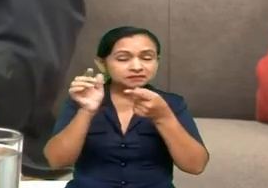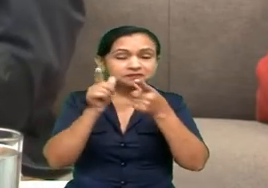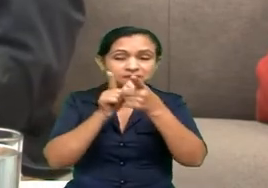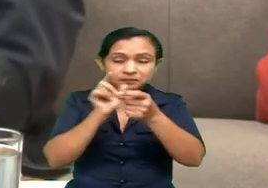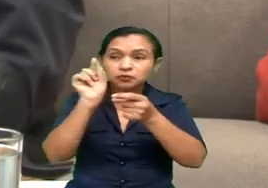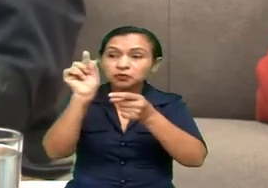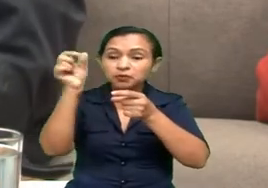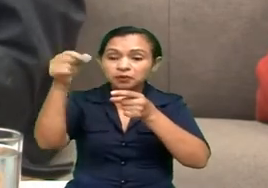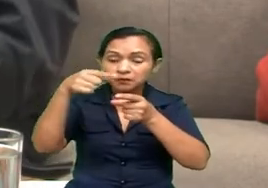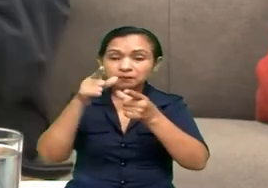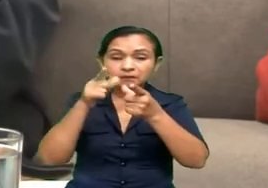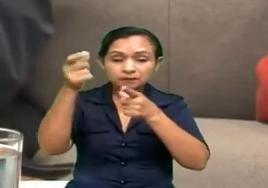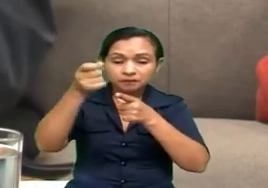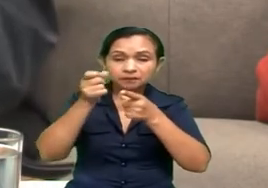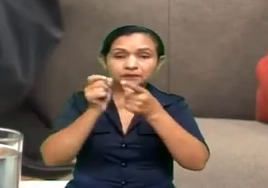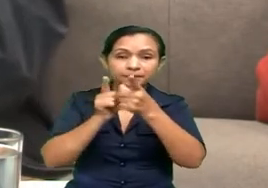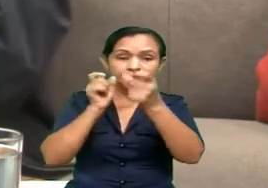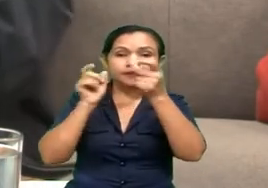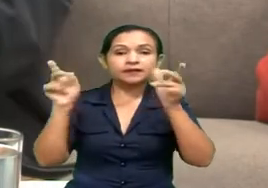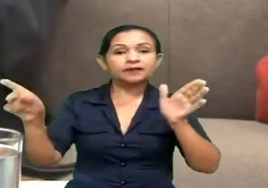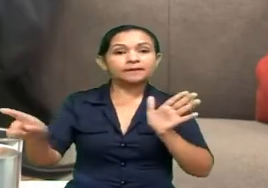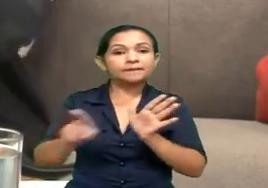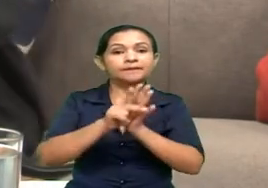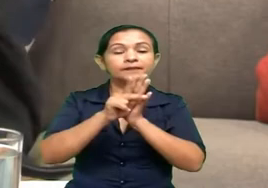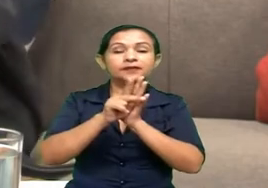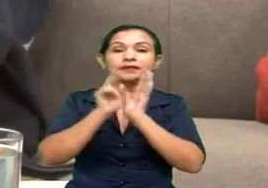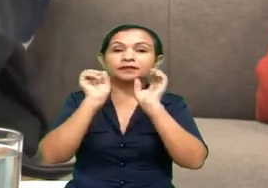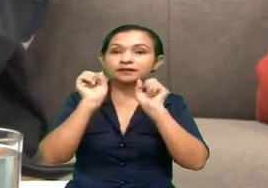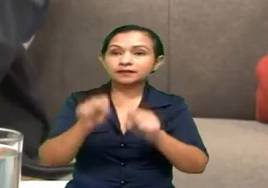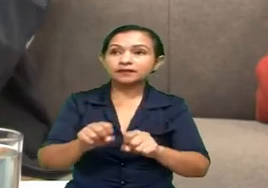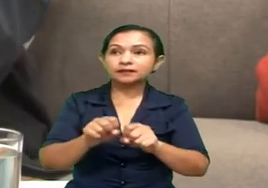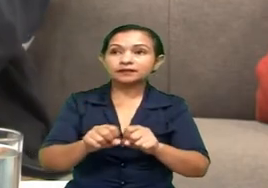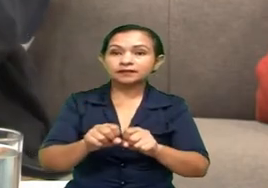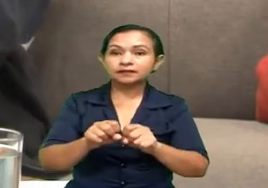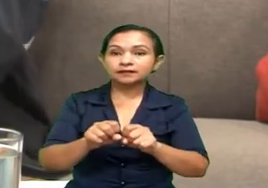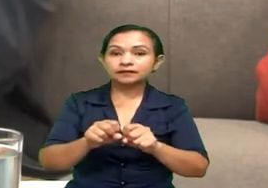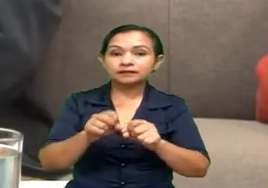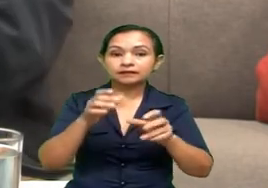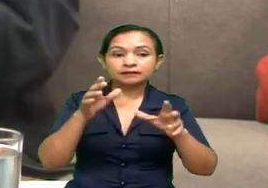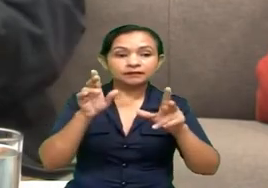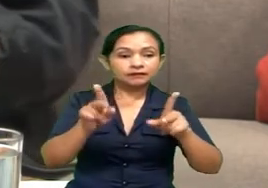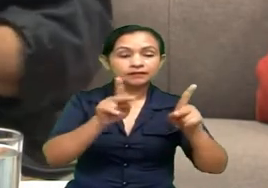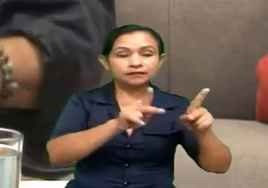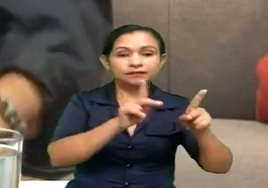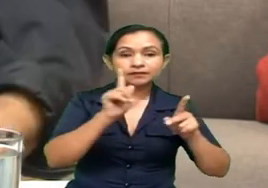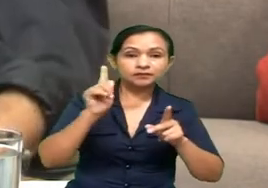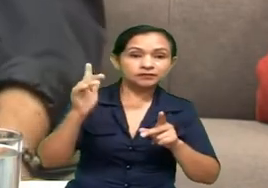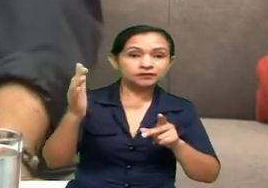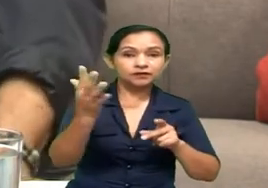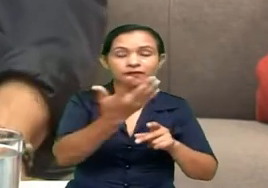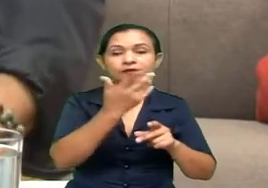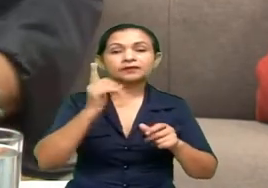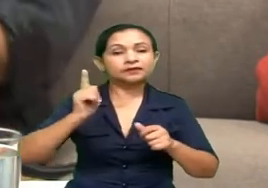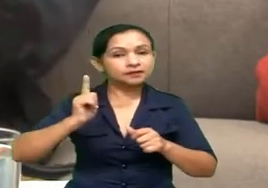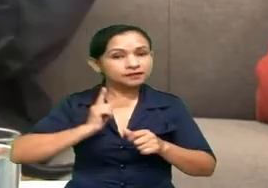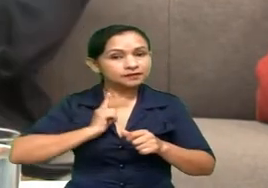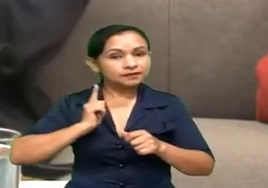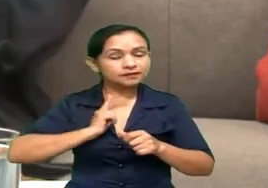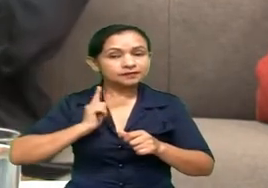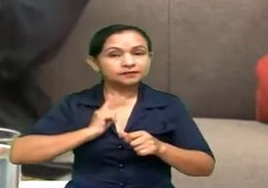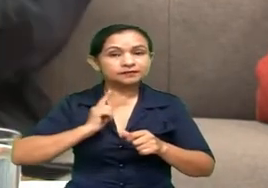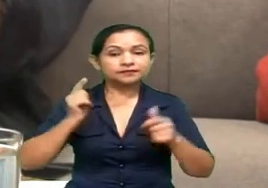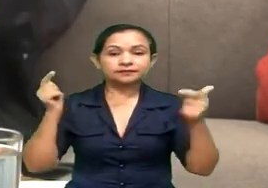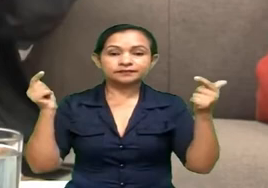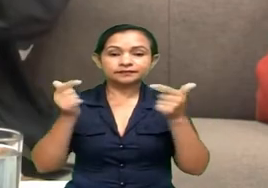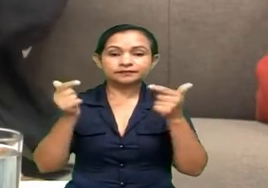momento se prohibió la posibilidad de las reclutas y entonces todo eso se superó cuando ya se da la